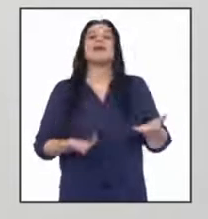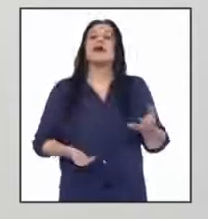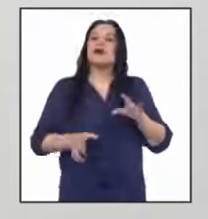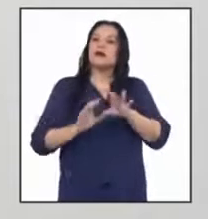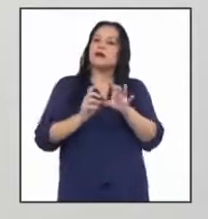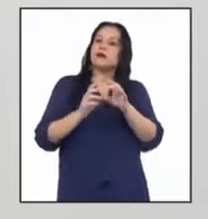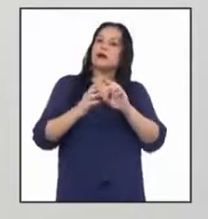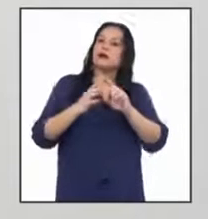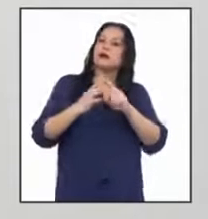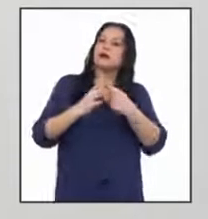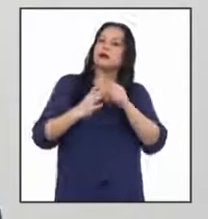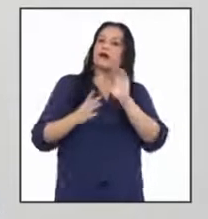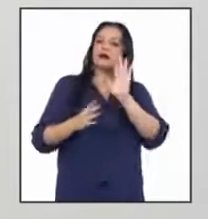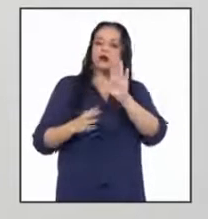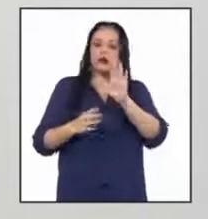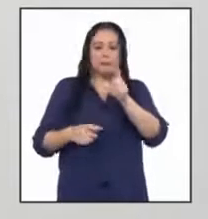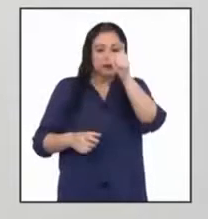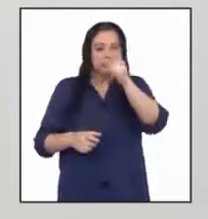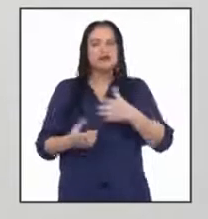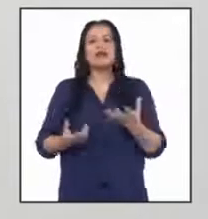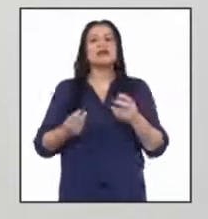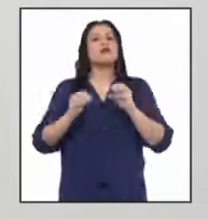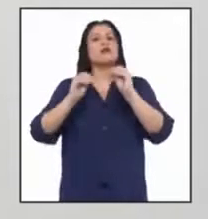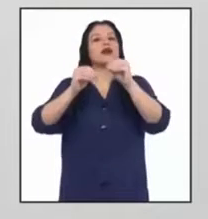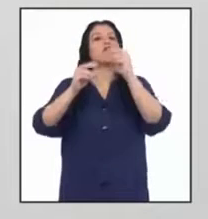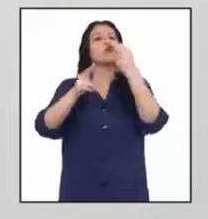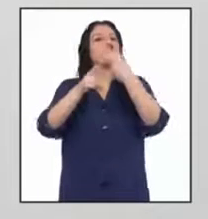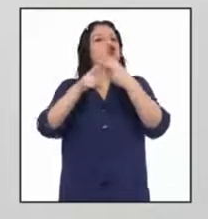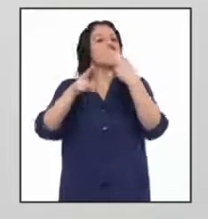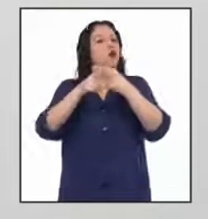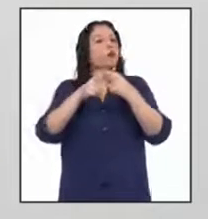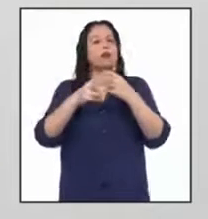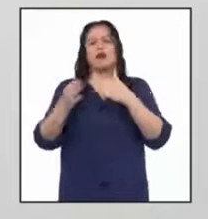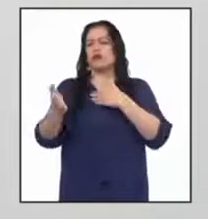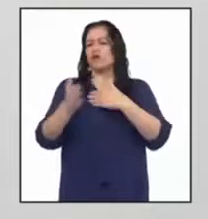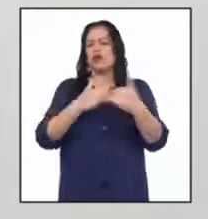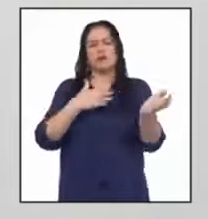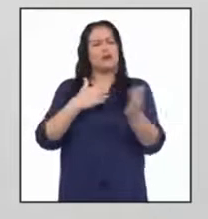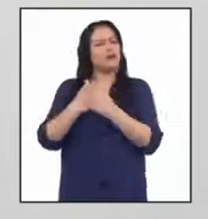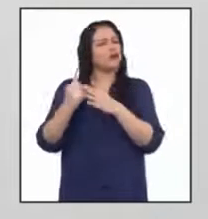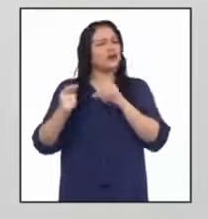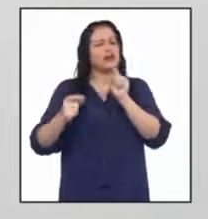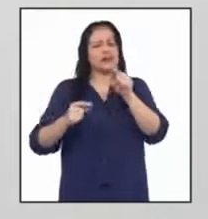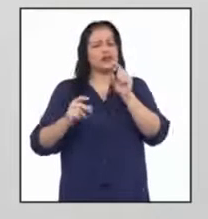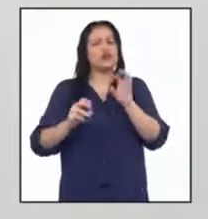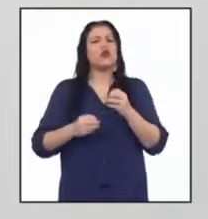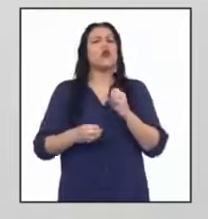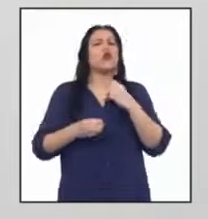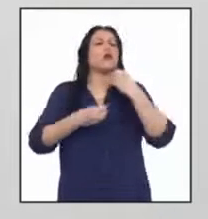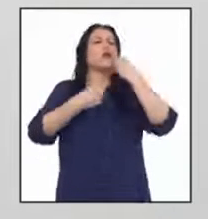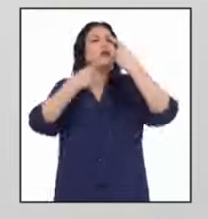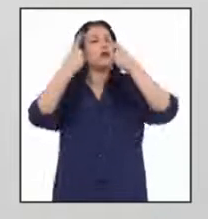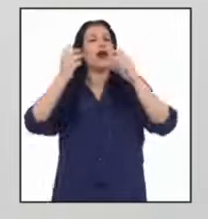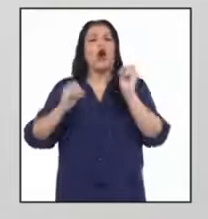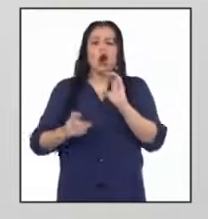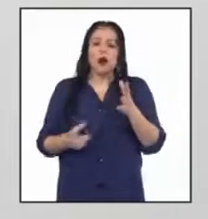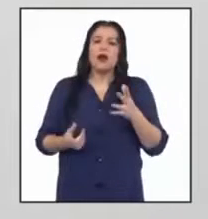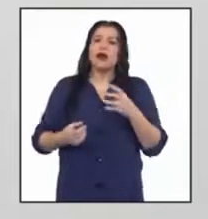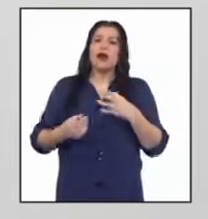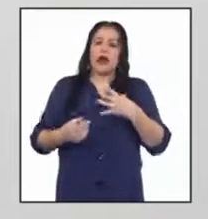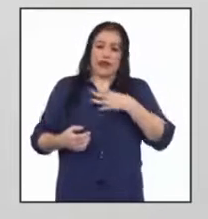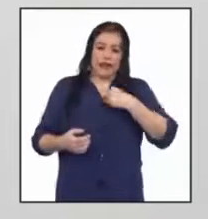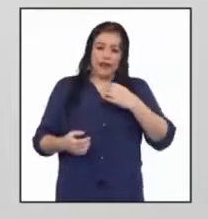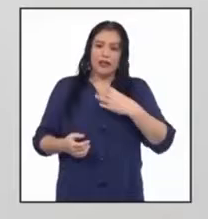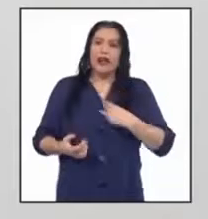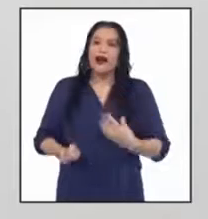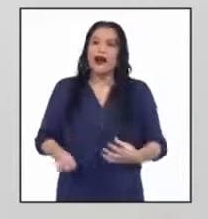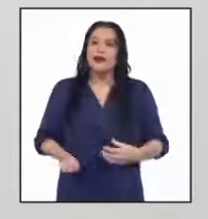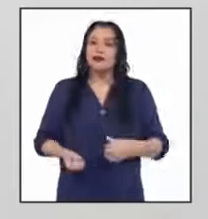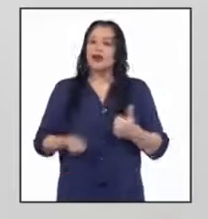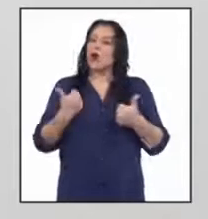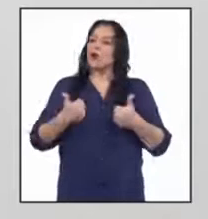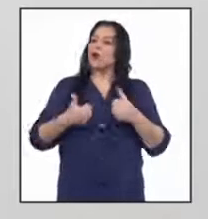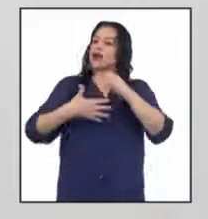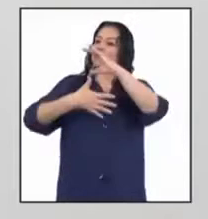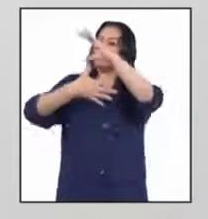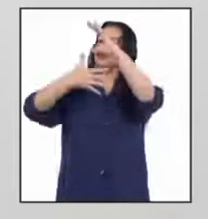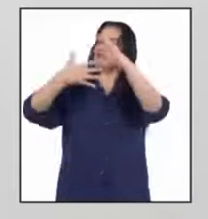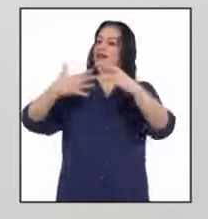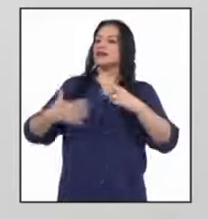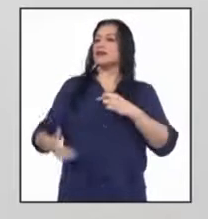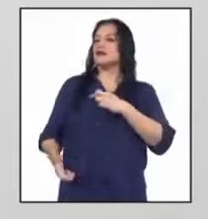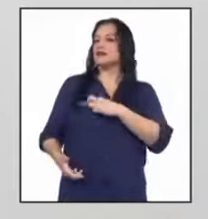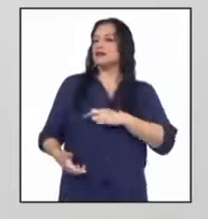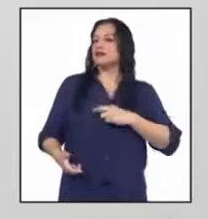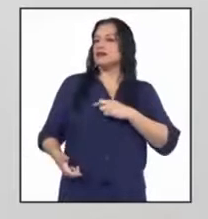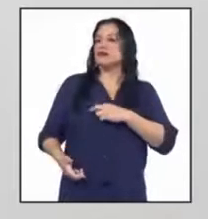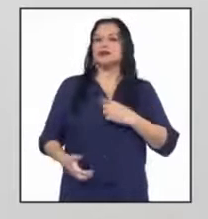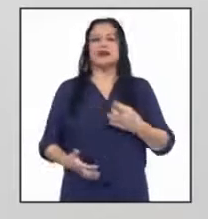debe tener un nombre, no importa si eso se va a mencionar o no en el monólogo. Edad, personalidad,